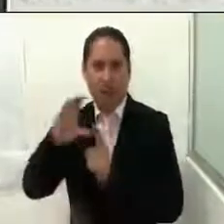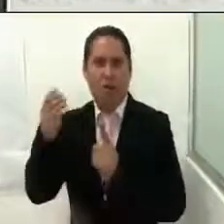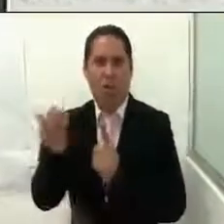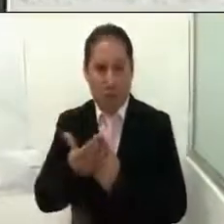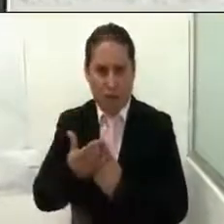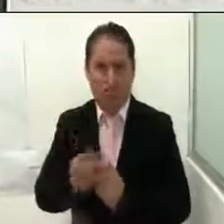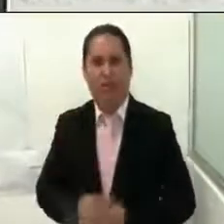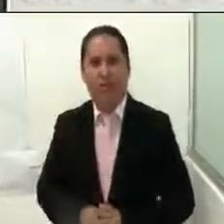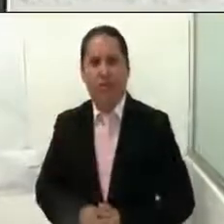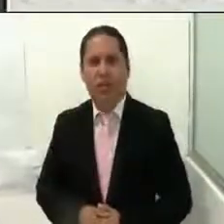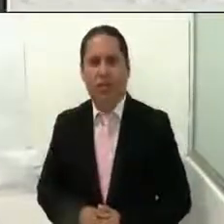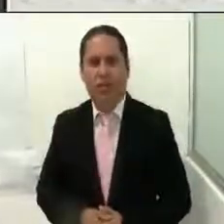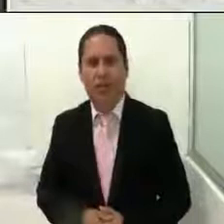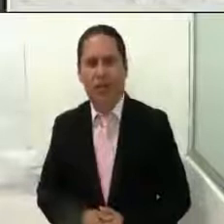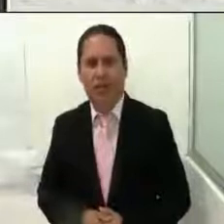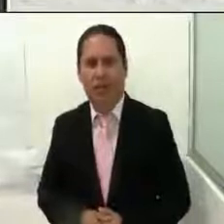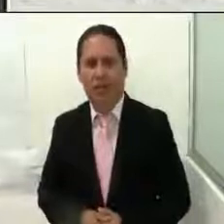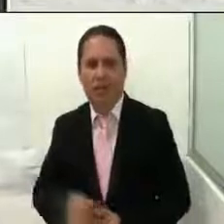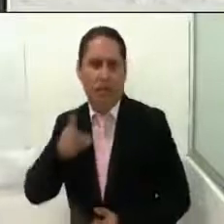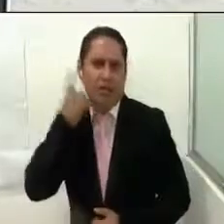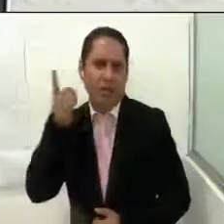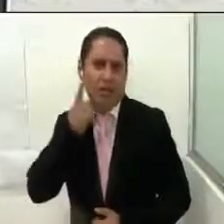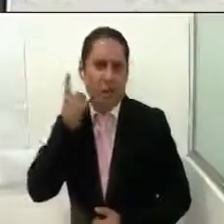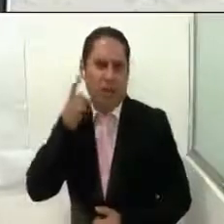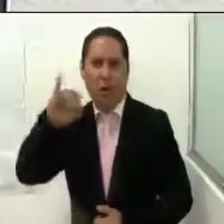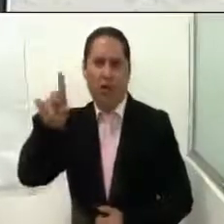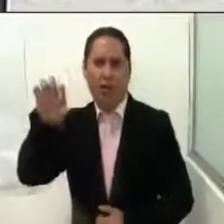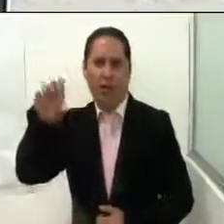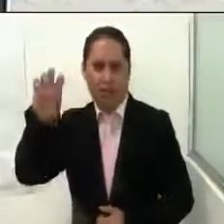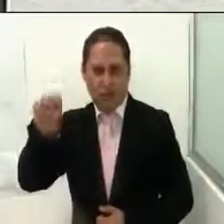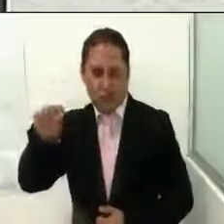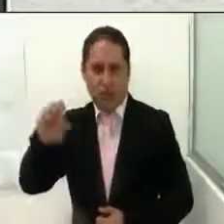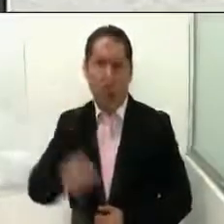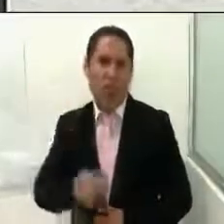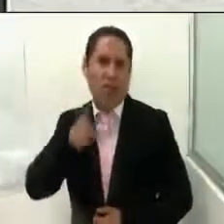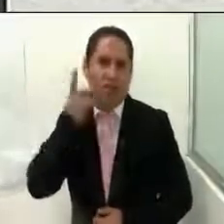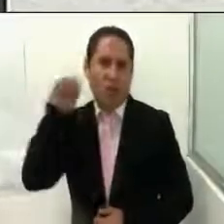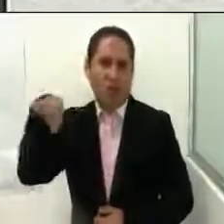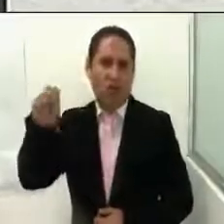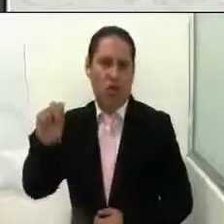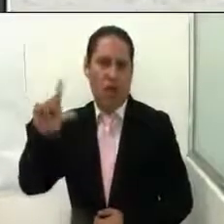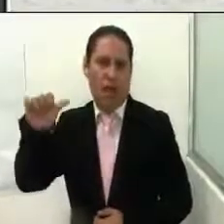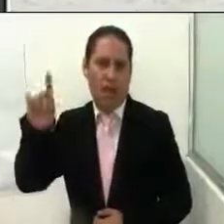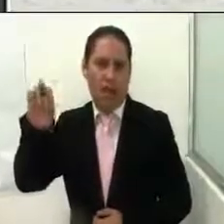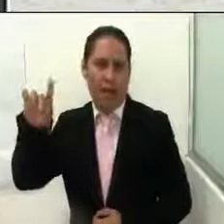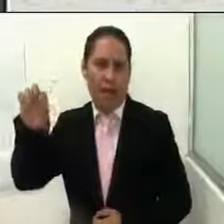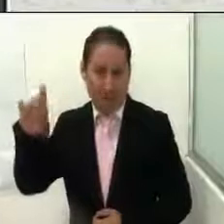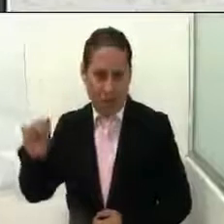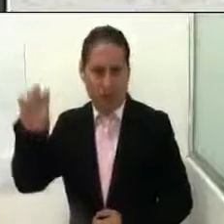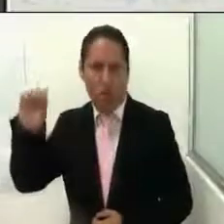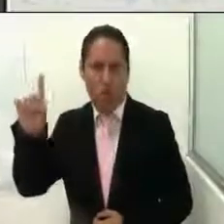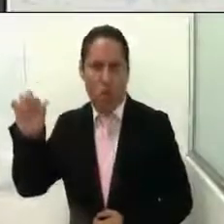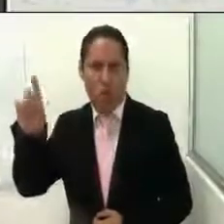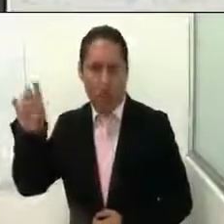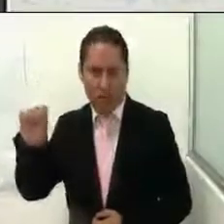así como de diputado jesús romero alemán y el diputado nuevo alejandro suárez muchas